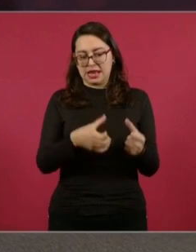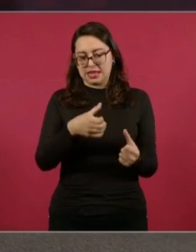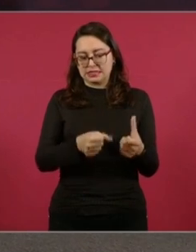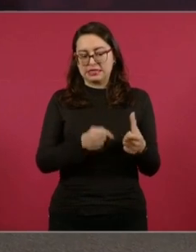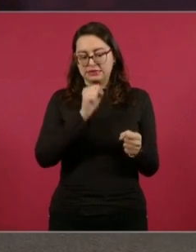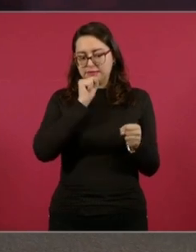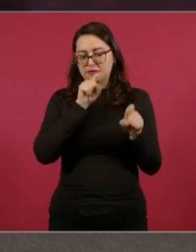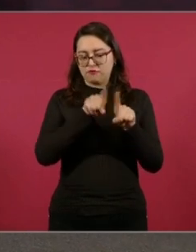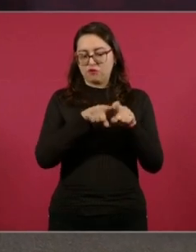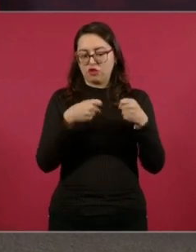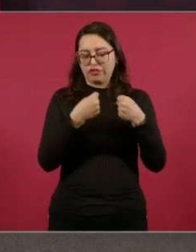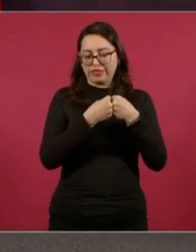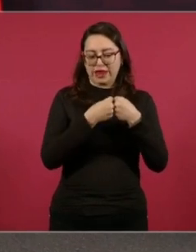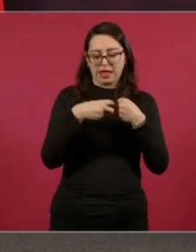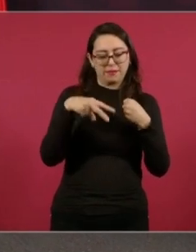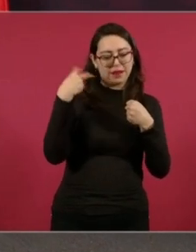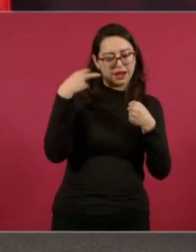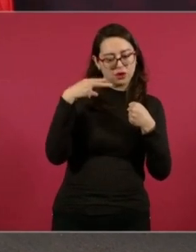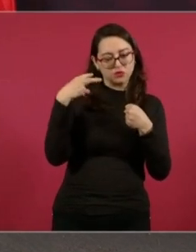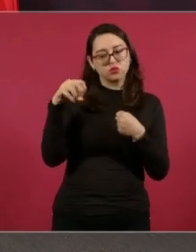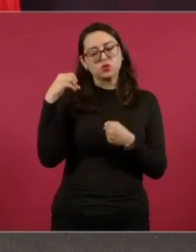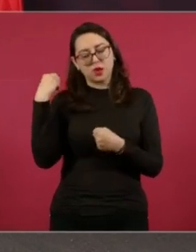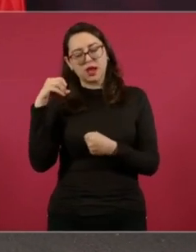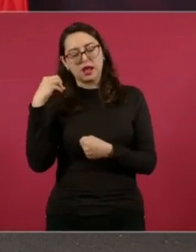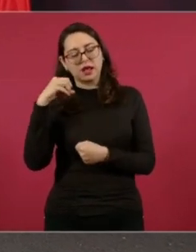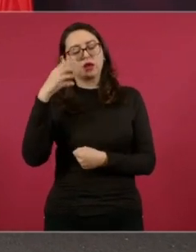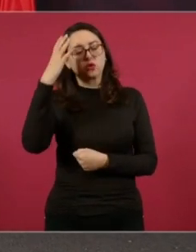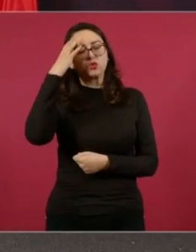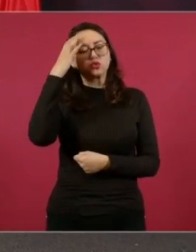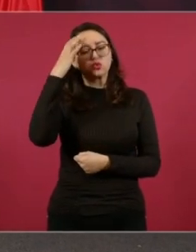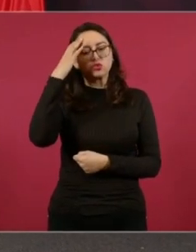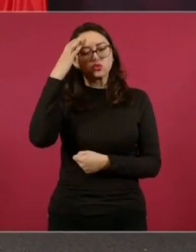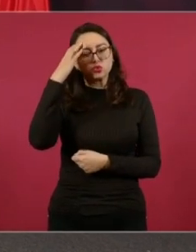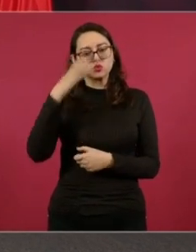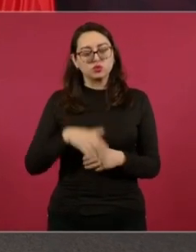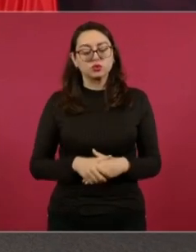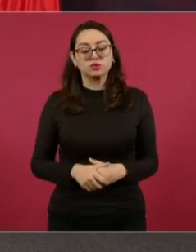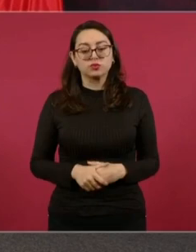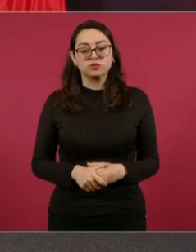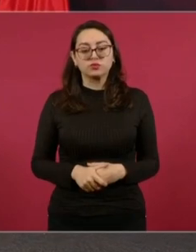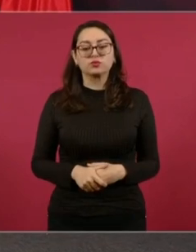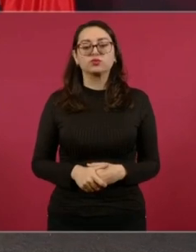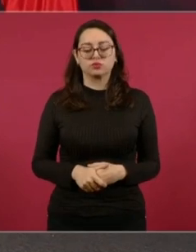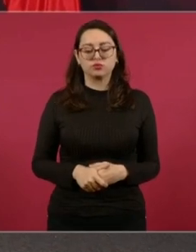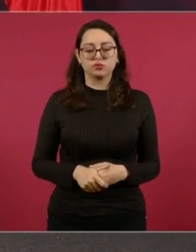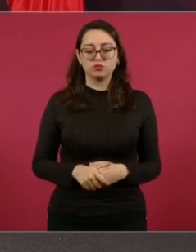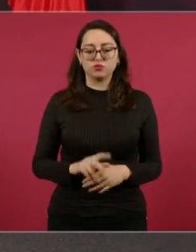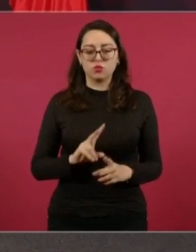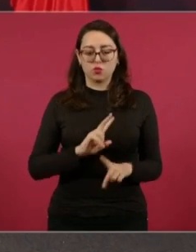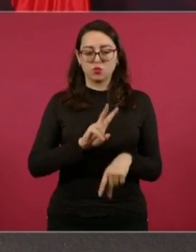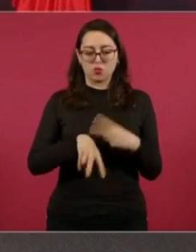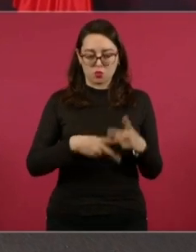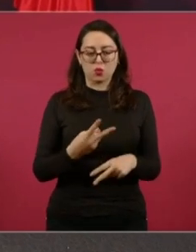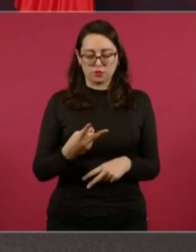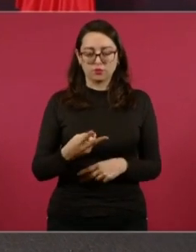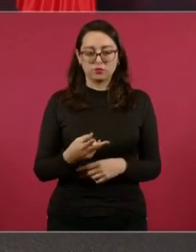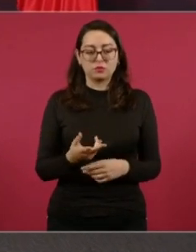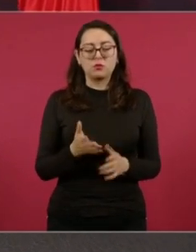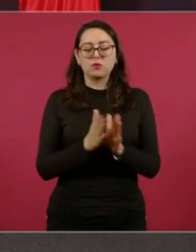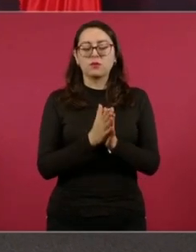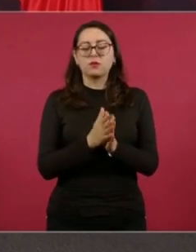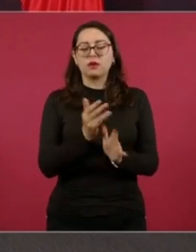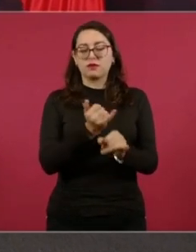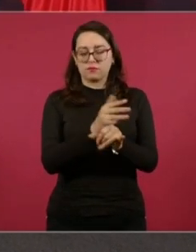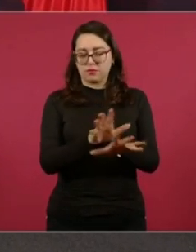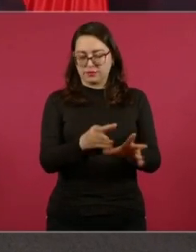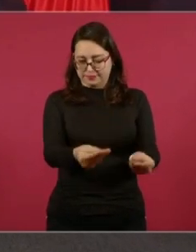de Oaxaca con Veracruz. y vamos a que nos dejes los datos